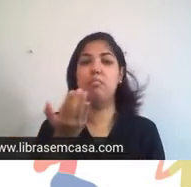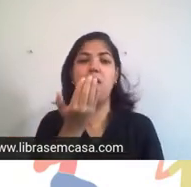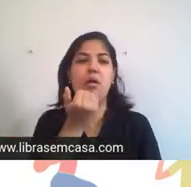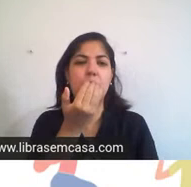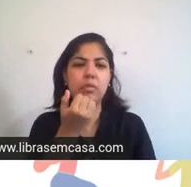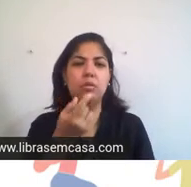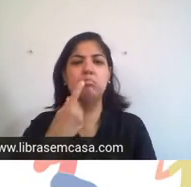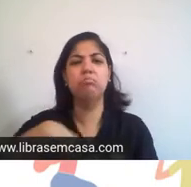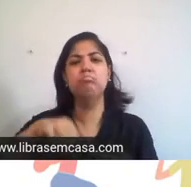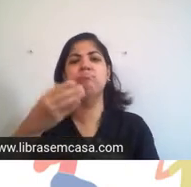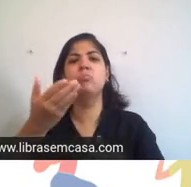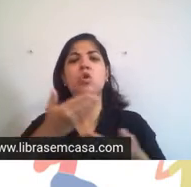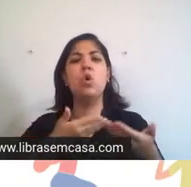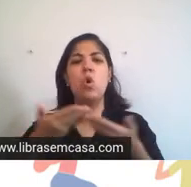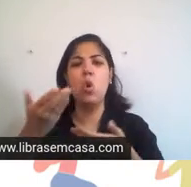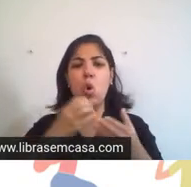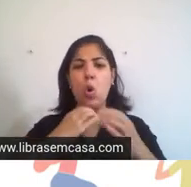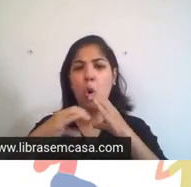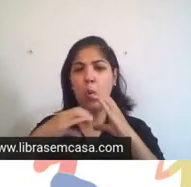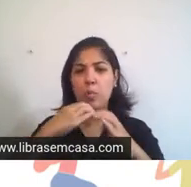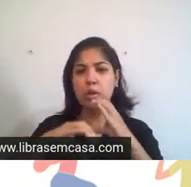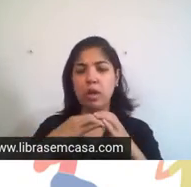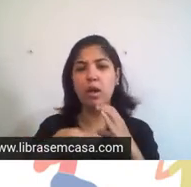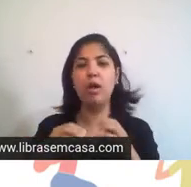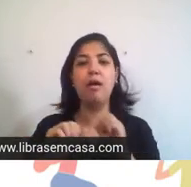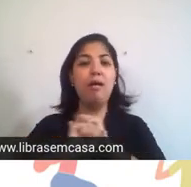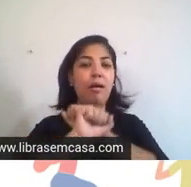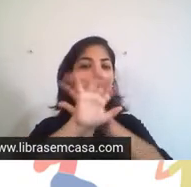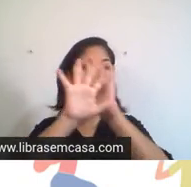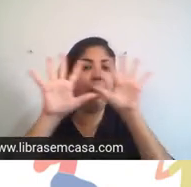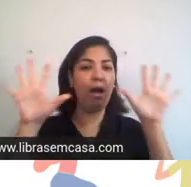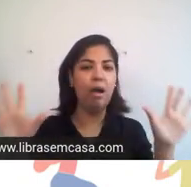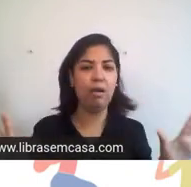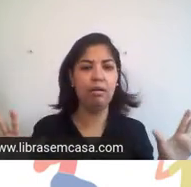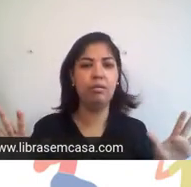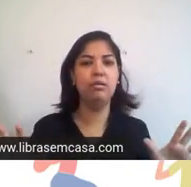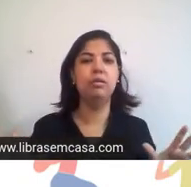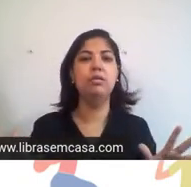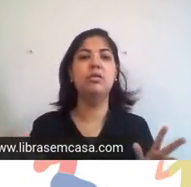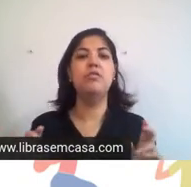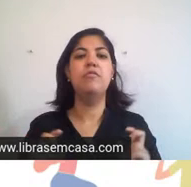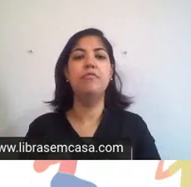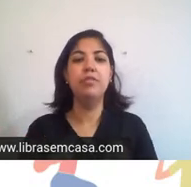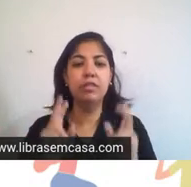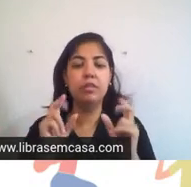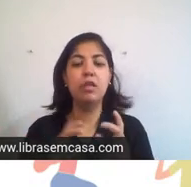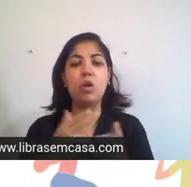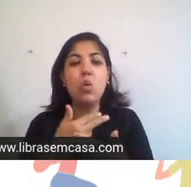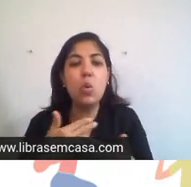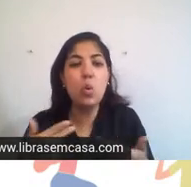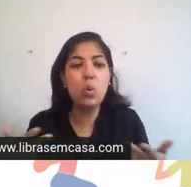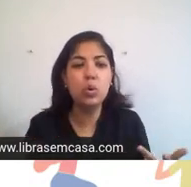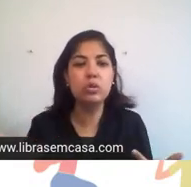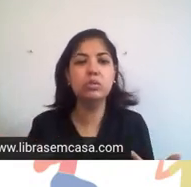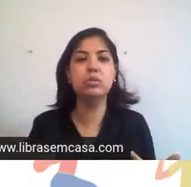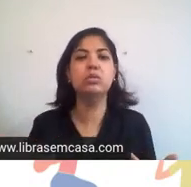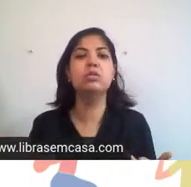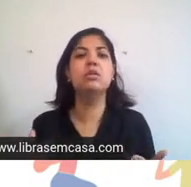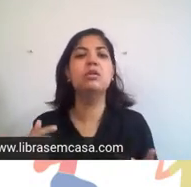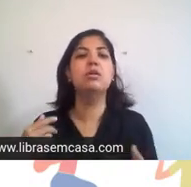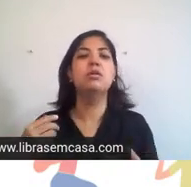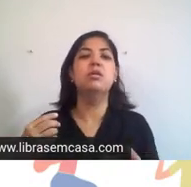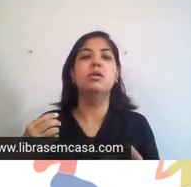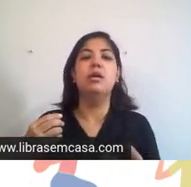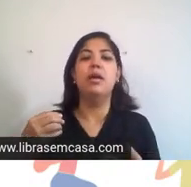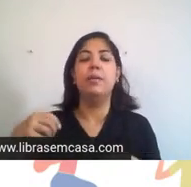unirnos y para comunicarnos de maneras que, por supuesto, los que venden cosas y lo que entienden al mundo como una cosa son incapaces de sentir